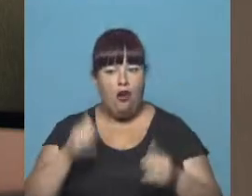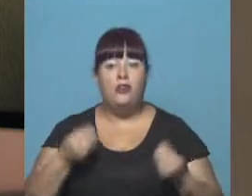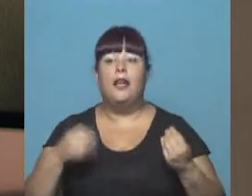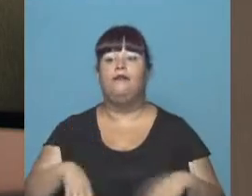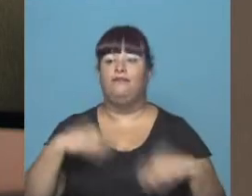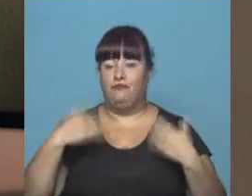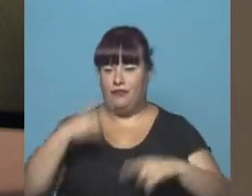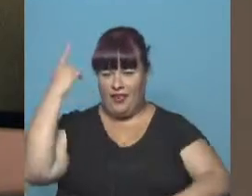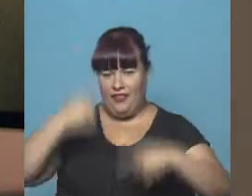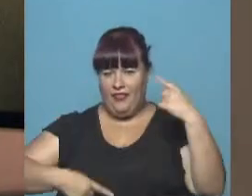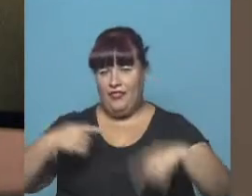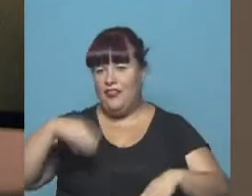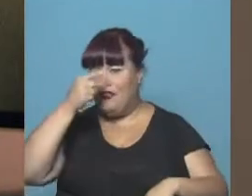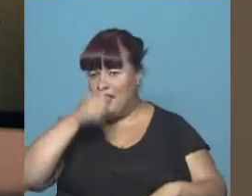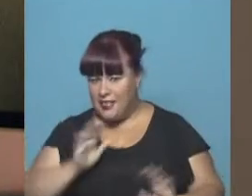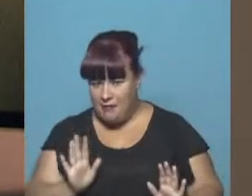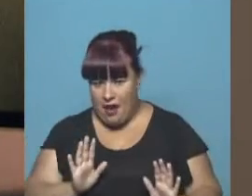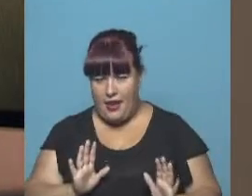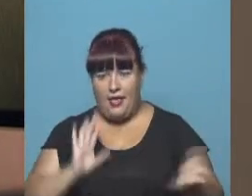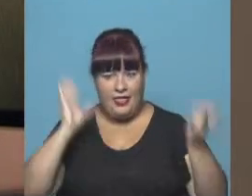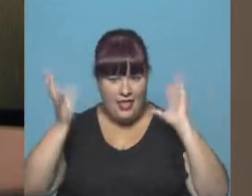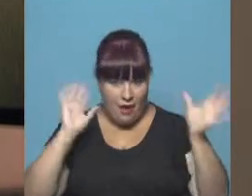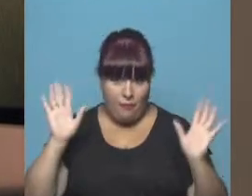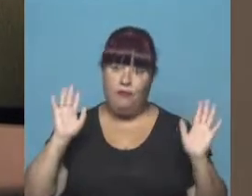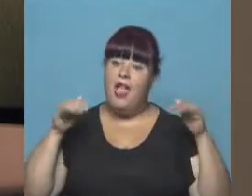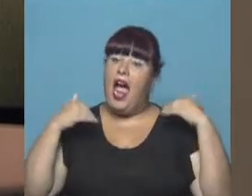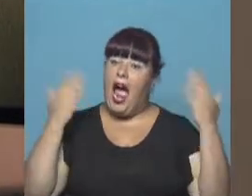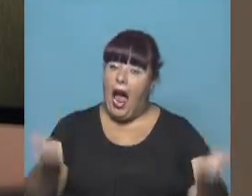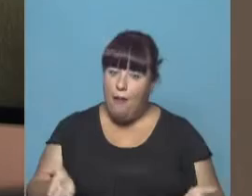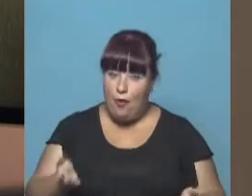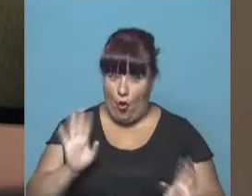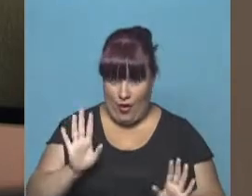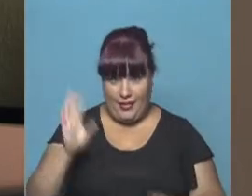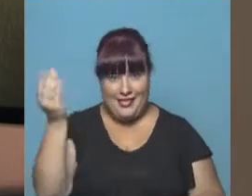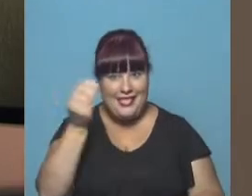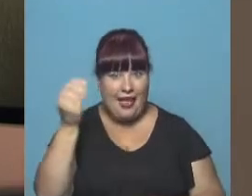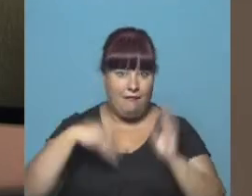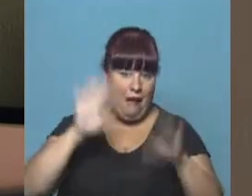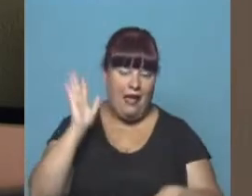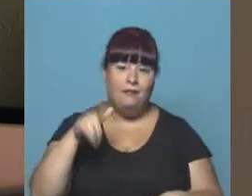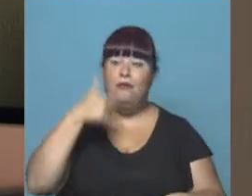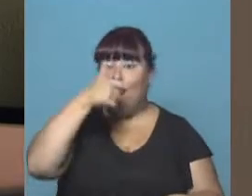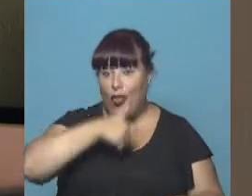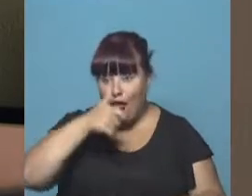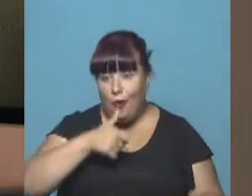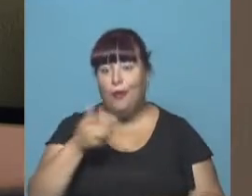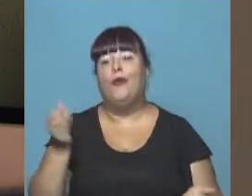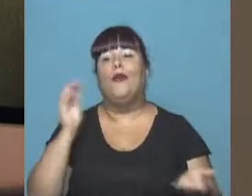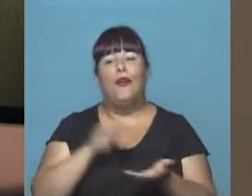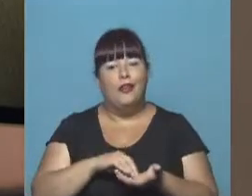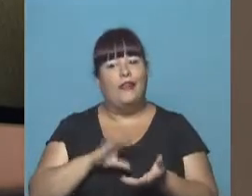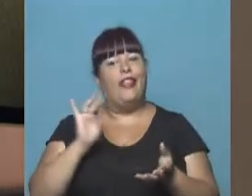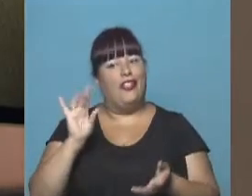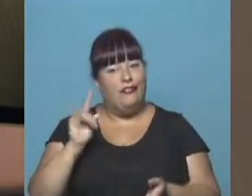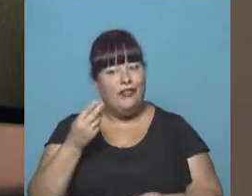Va a ser muy variable este fin de semana. Ya les digo, aprovechen más el sábado, porque el domingo otra vez se